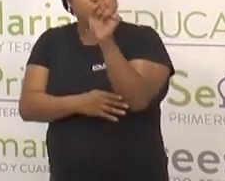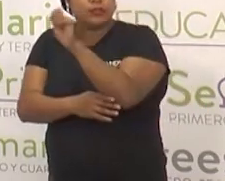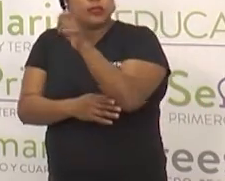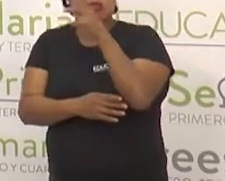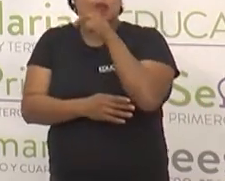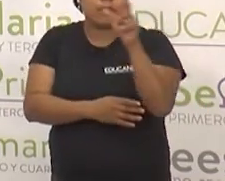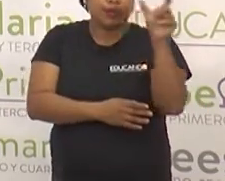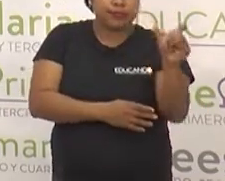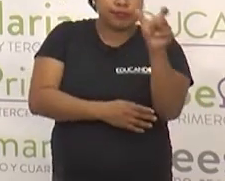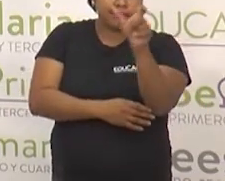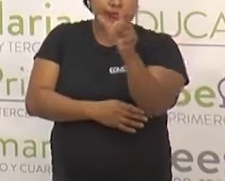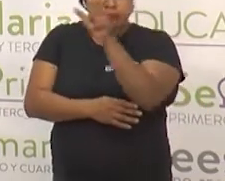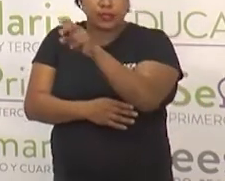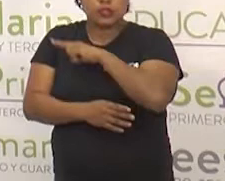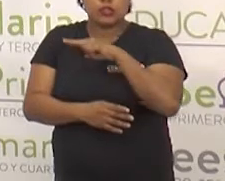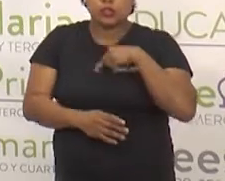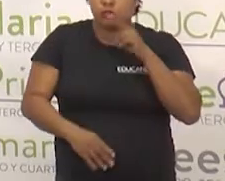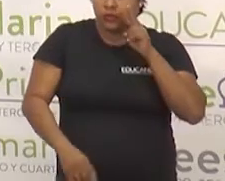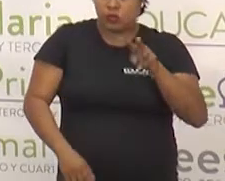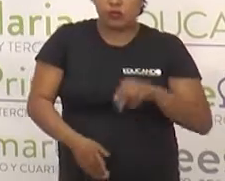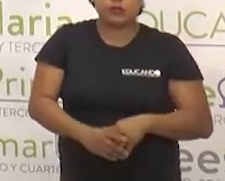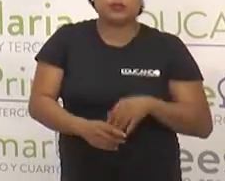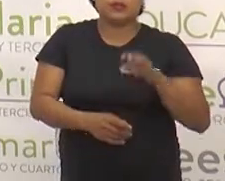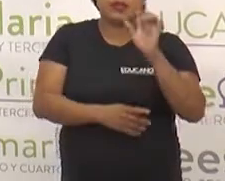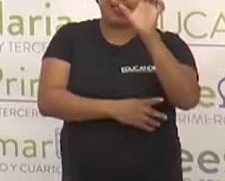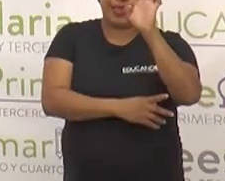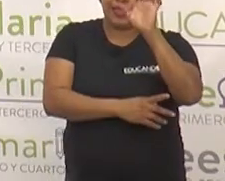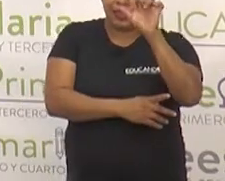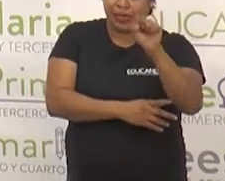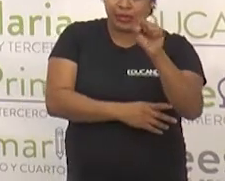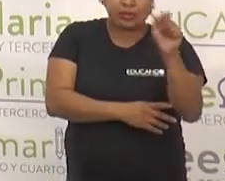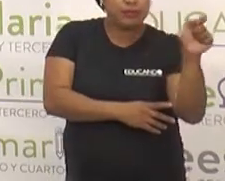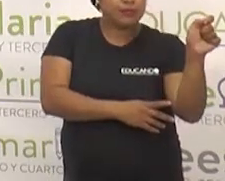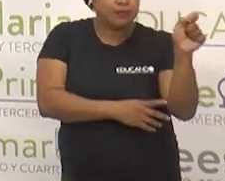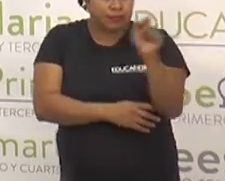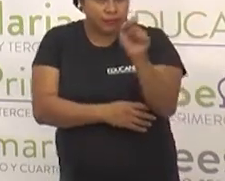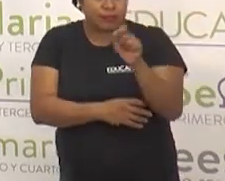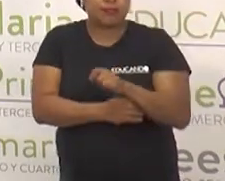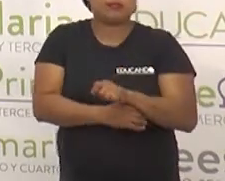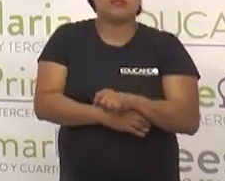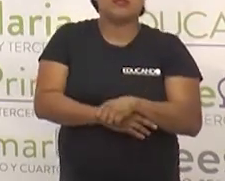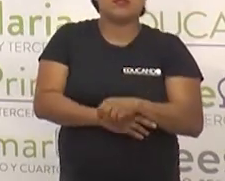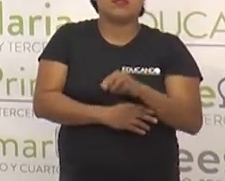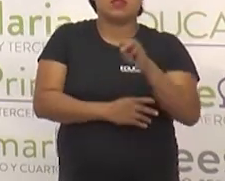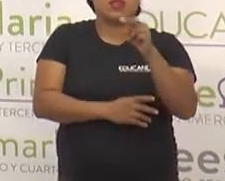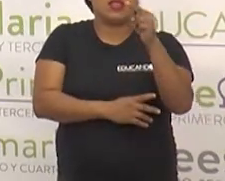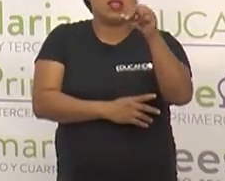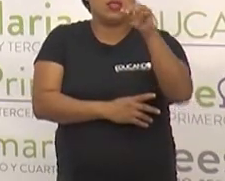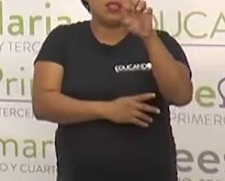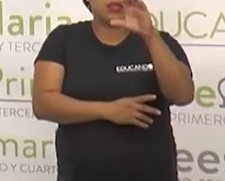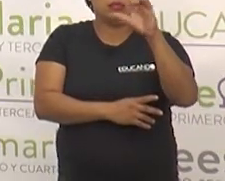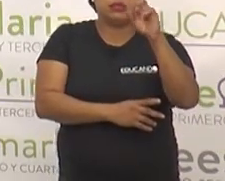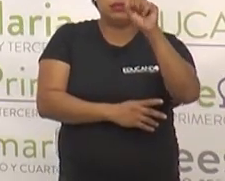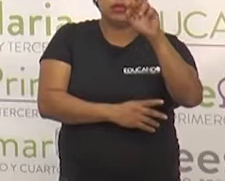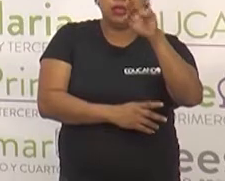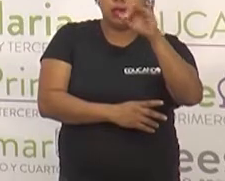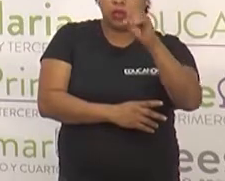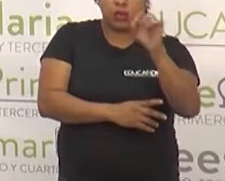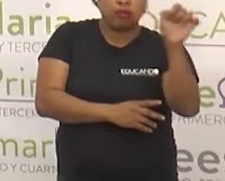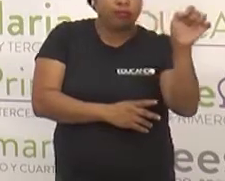vamos a subrayar las palabras que encontremos. Es una palabra necesario